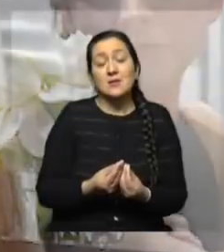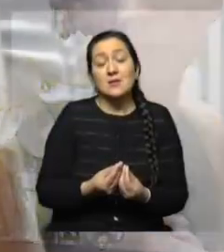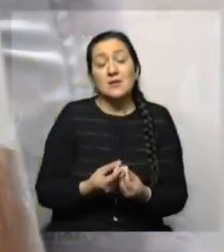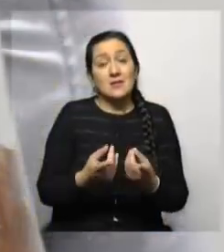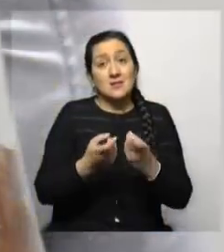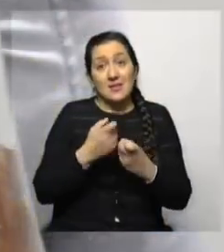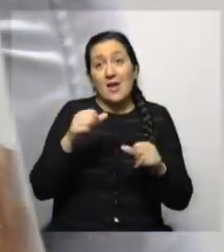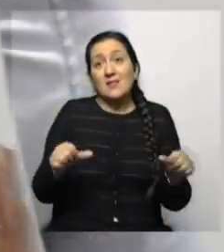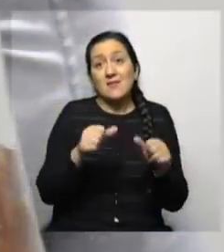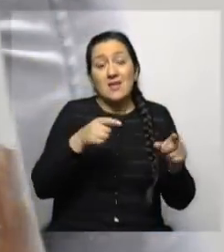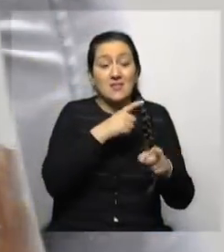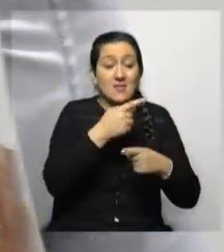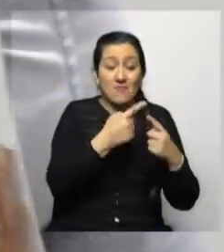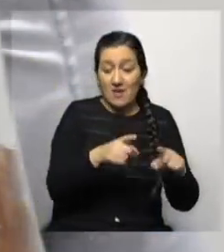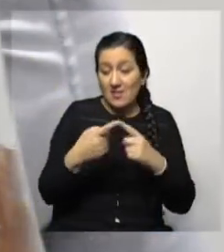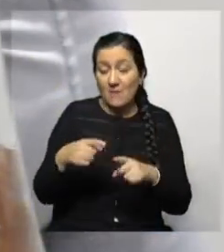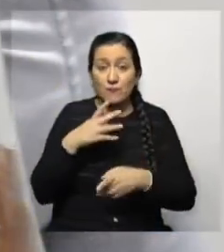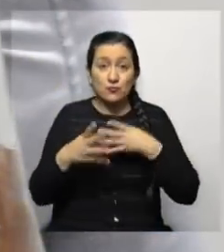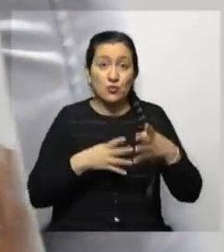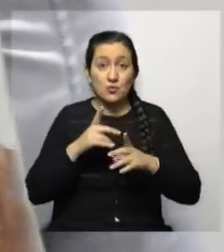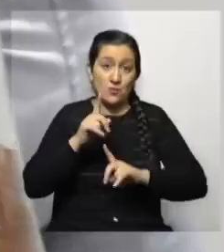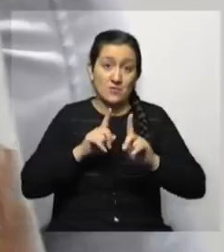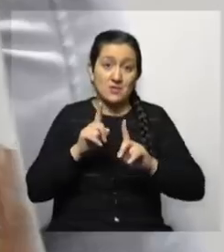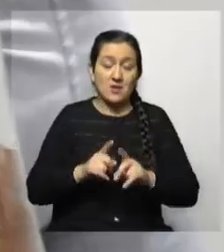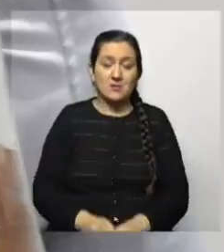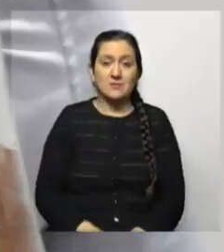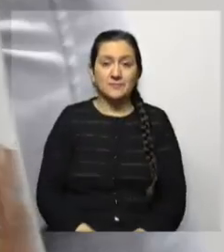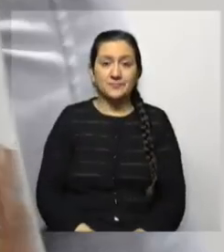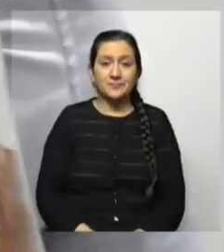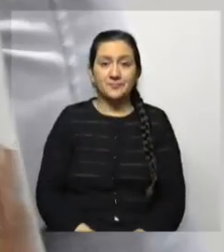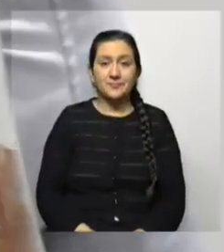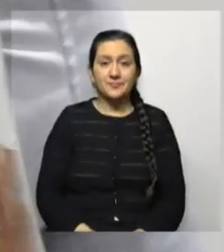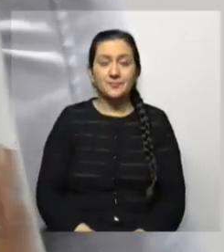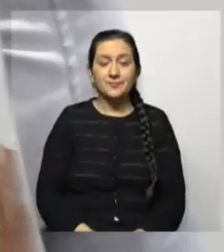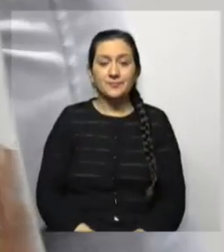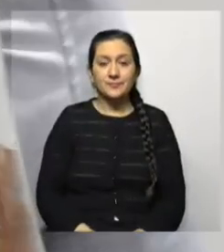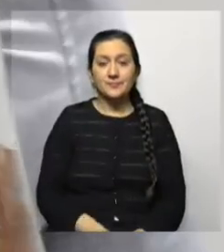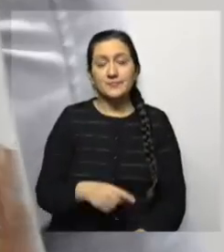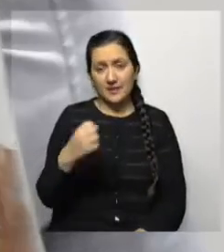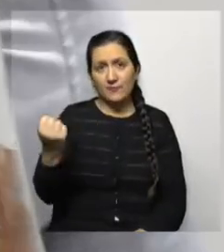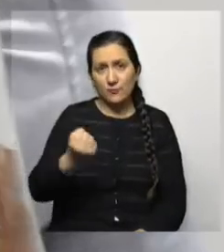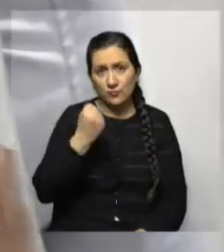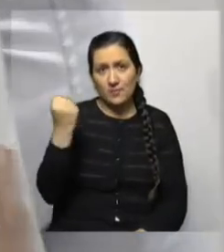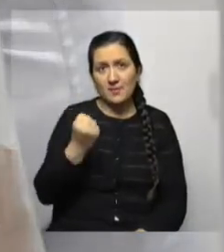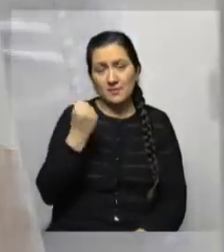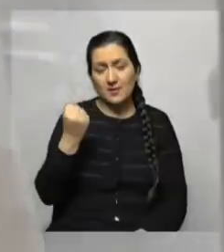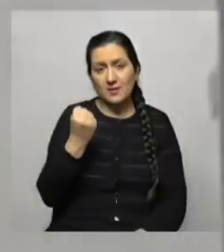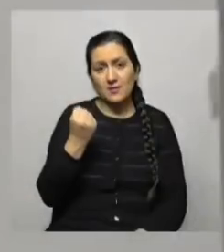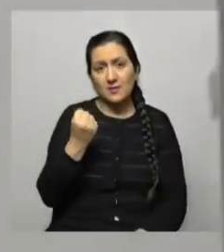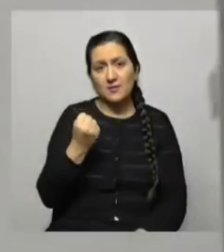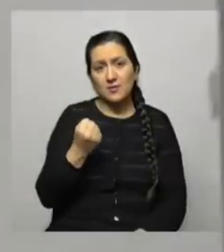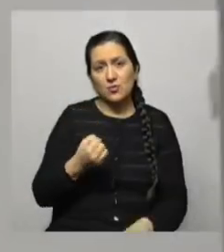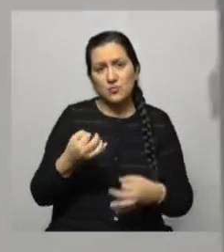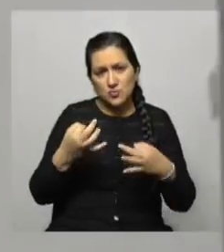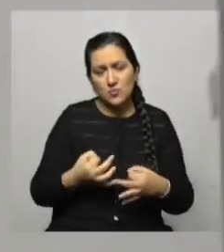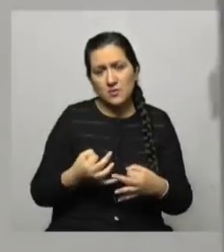en las distintas funciones universitarias y claramente que es que es fundamental consolidar su posición y consolidar